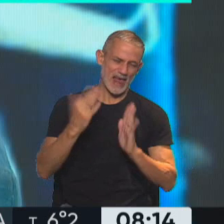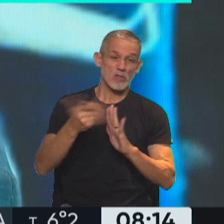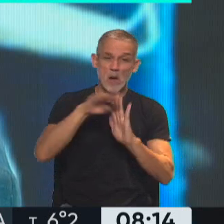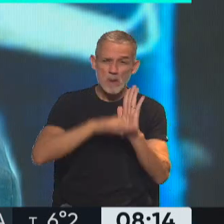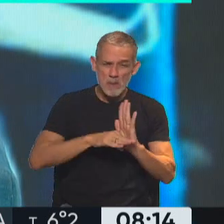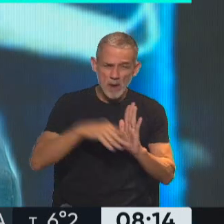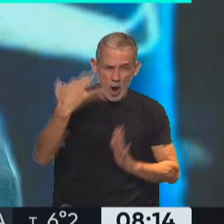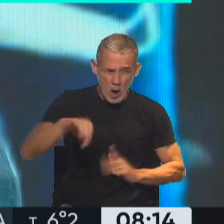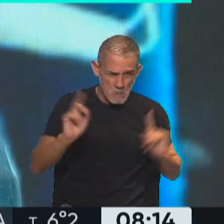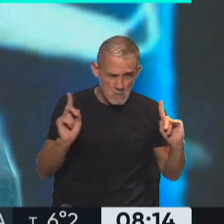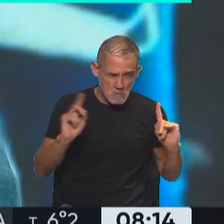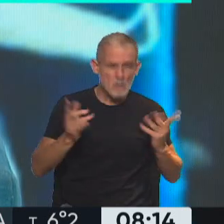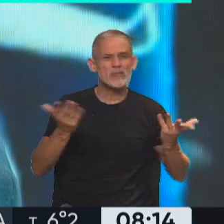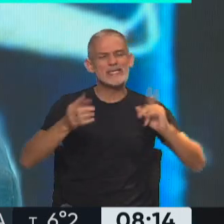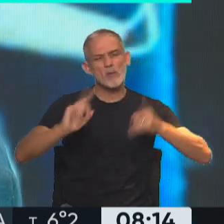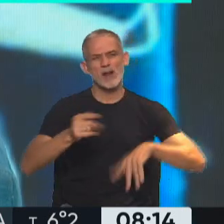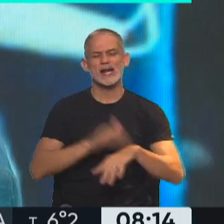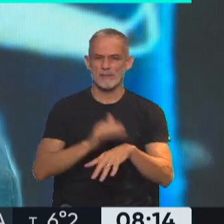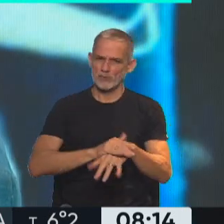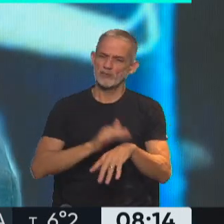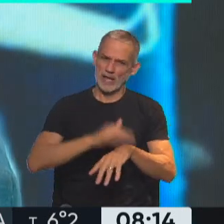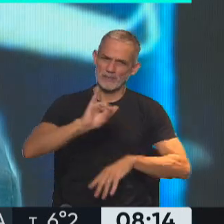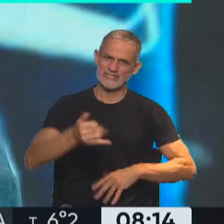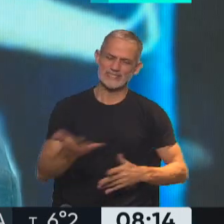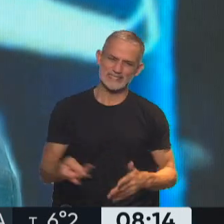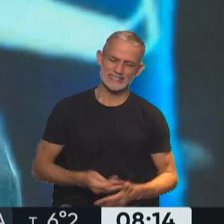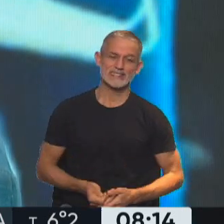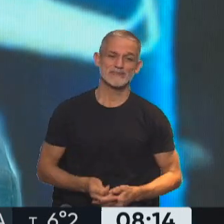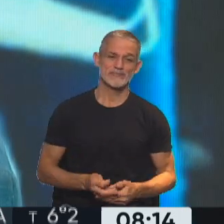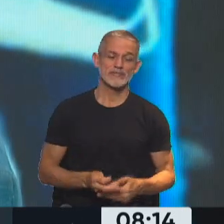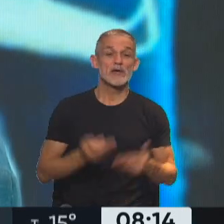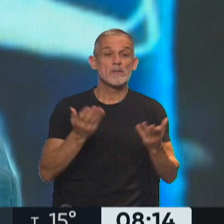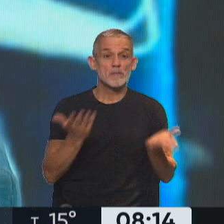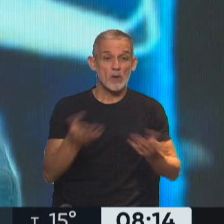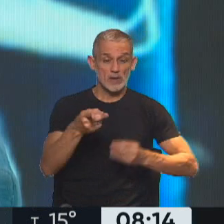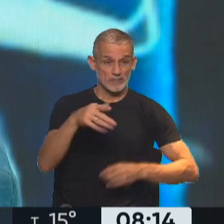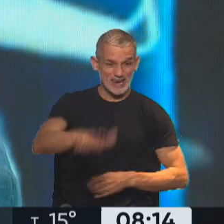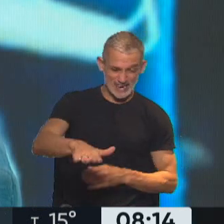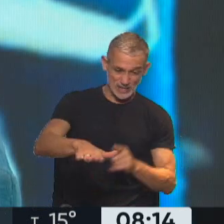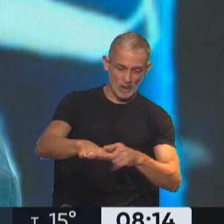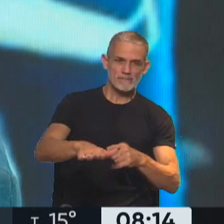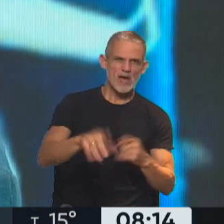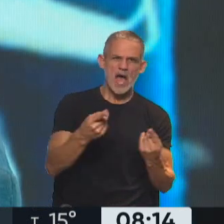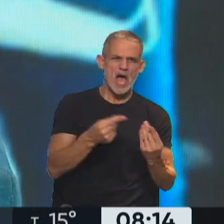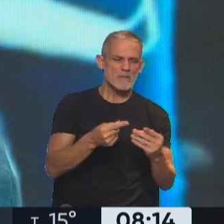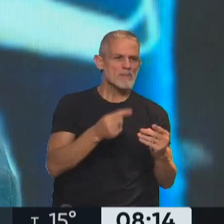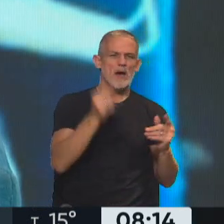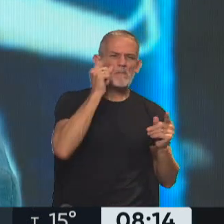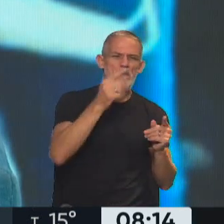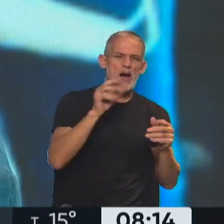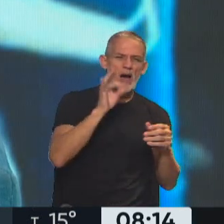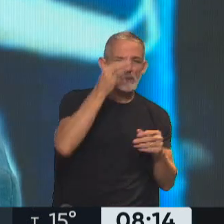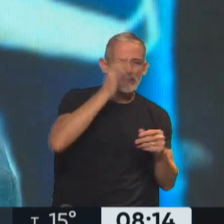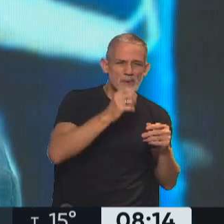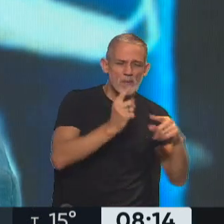ahora no lo prevé, creo que es lo más responsable, ¿no? Más aún teniendo en cuenta que tal vez ese niño o niña va a ir a un colegio, en el colegio